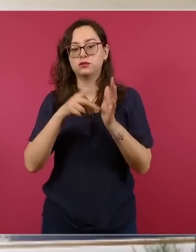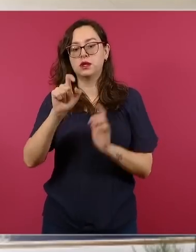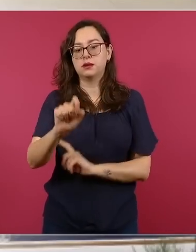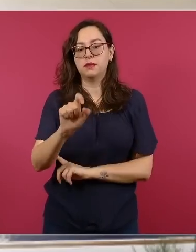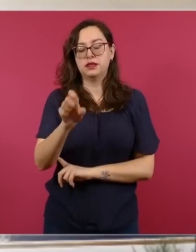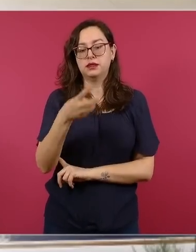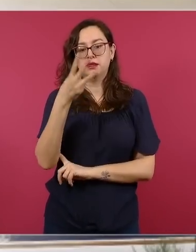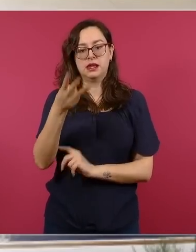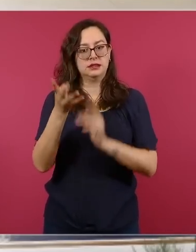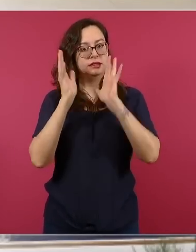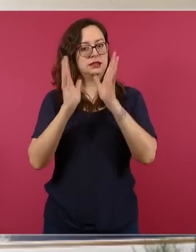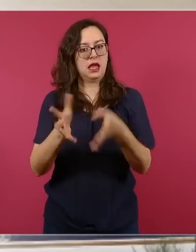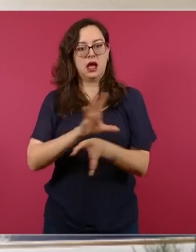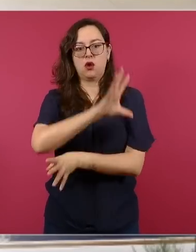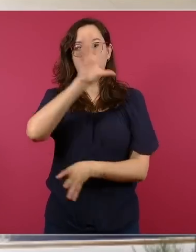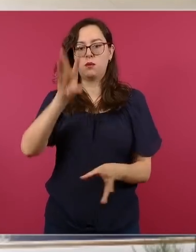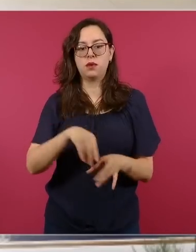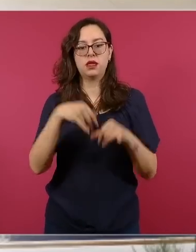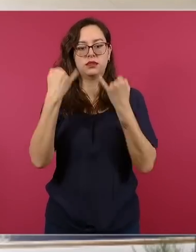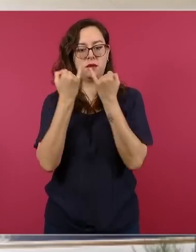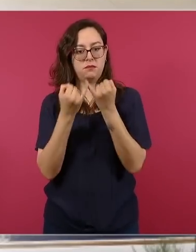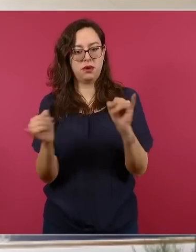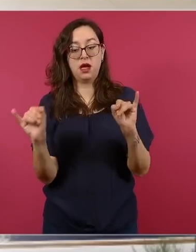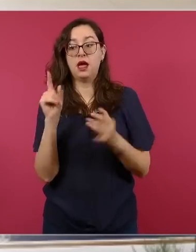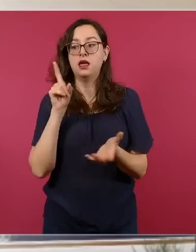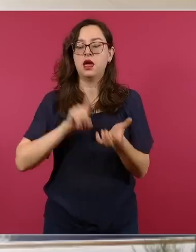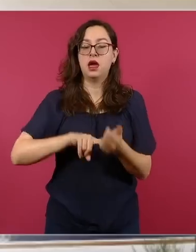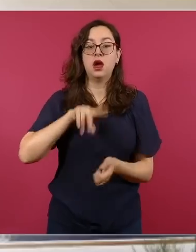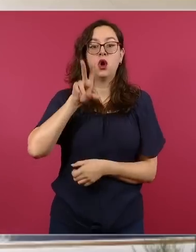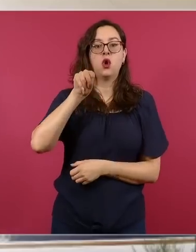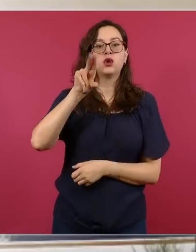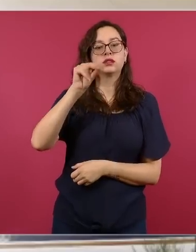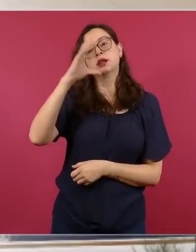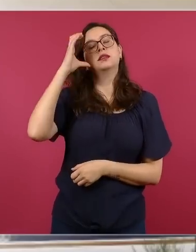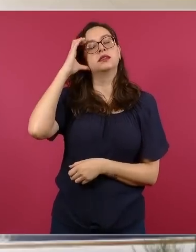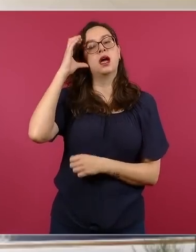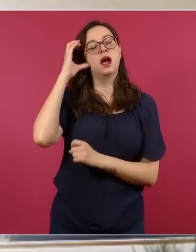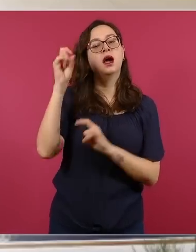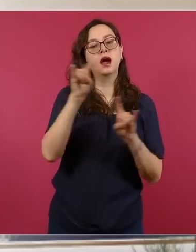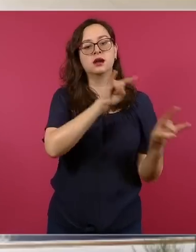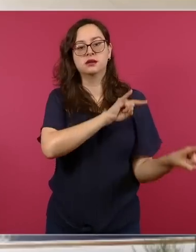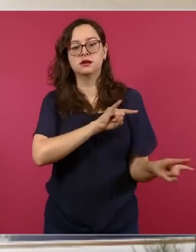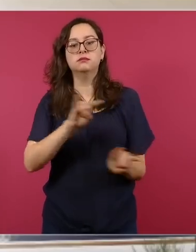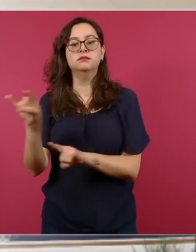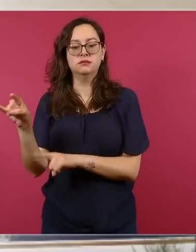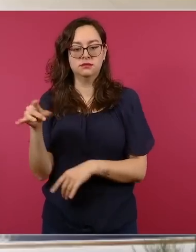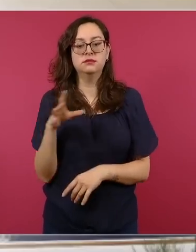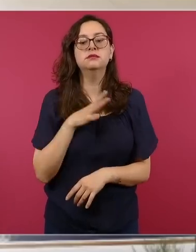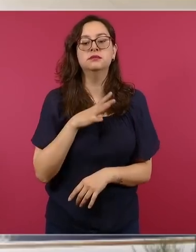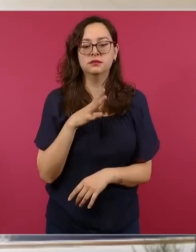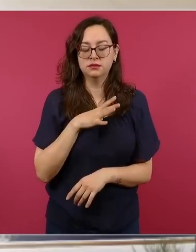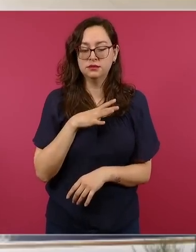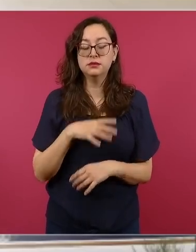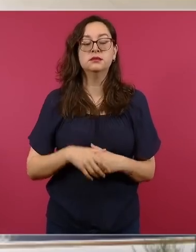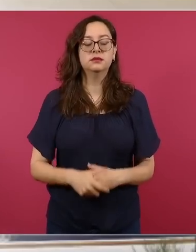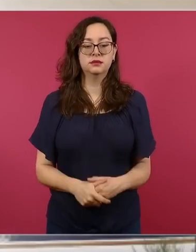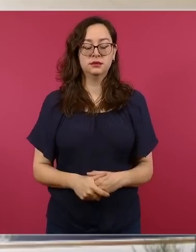millones de pesos y 80 camas. Hoy ya opera de manera regular en la atención a personas sin seguridad social. También allá se